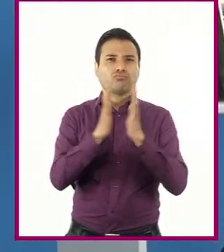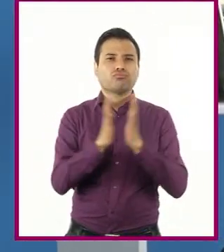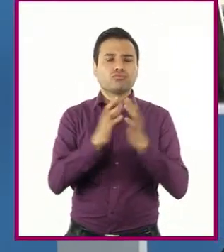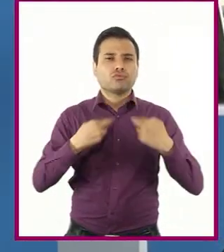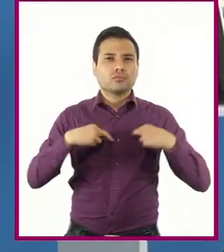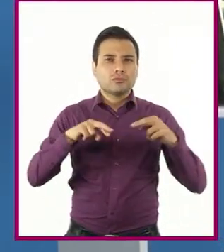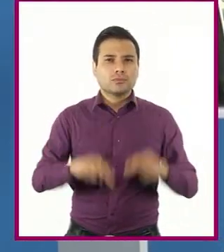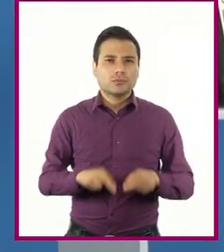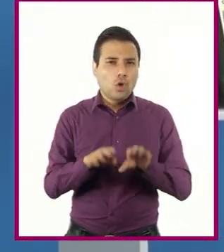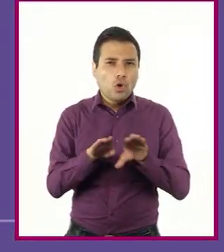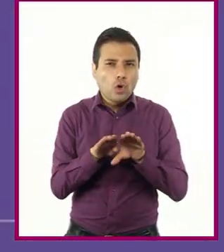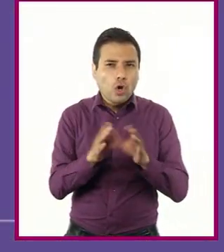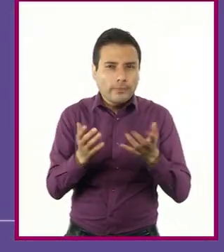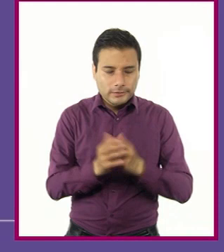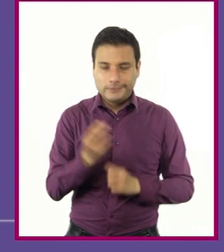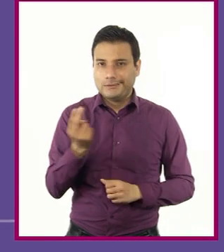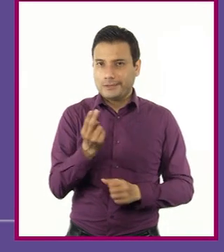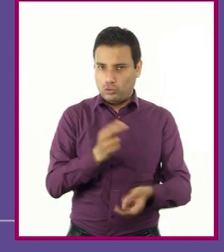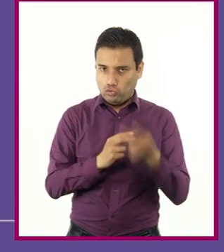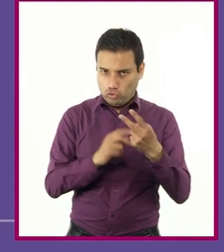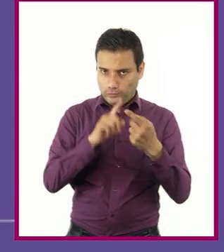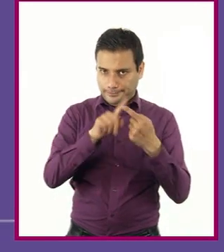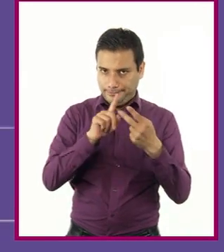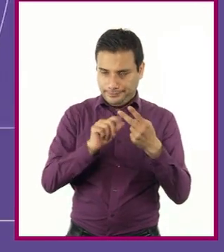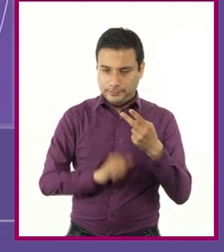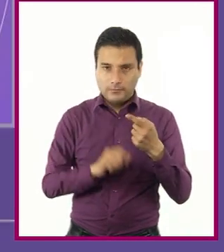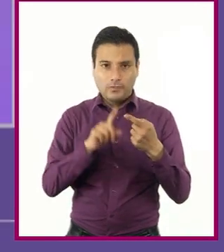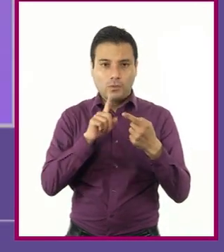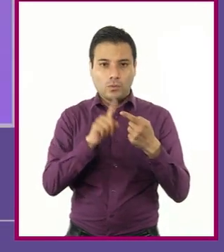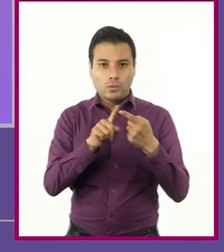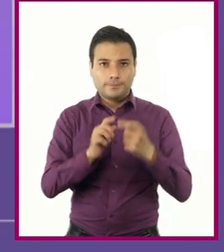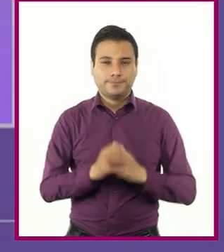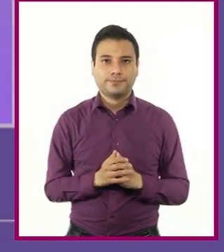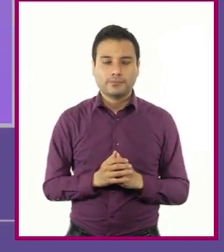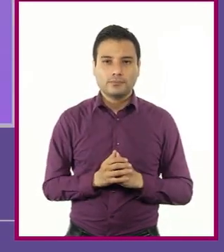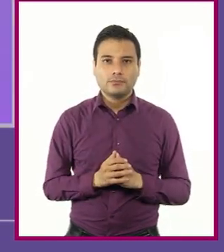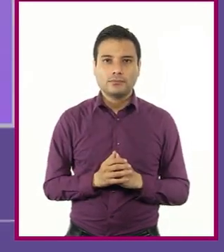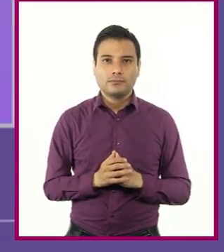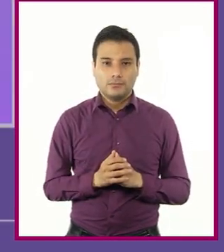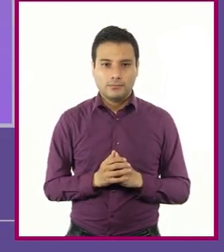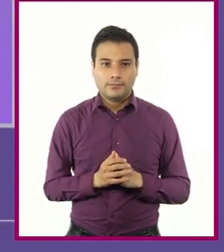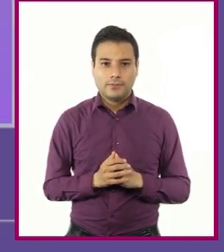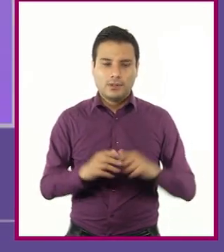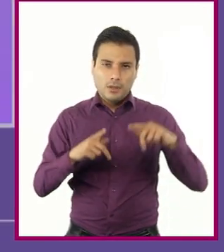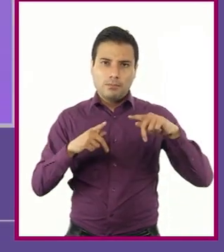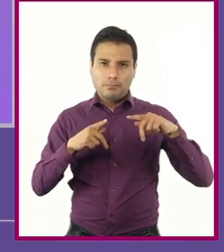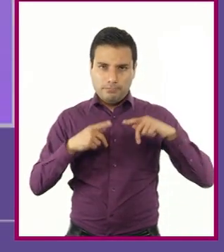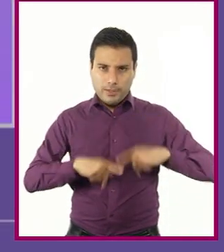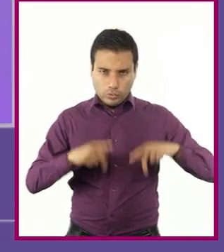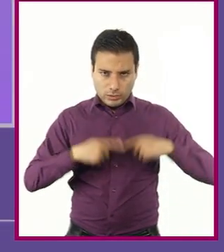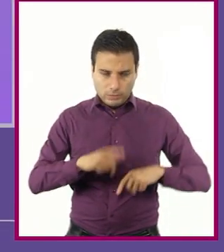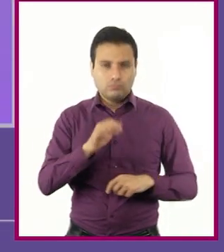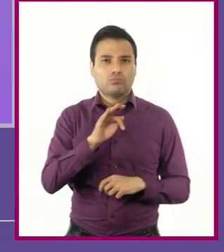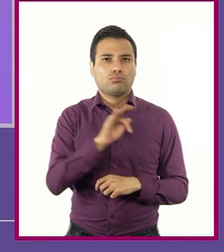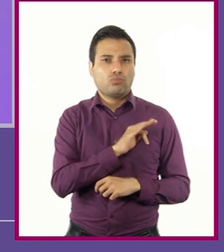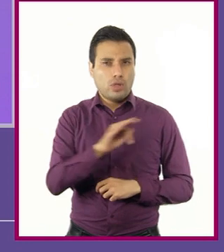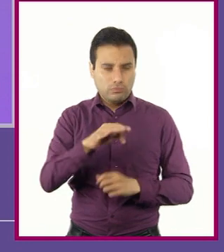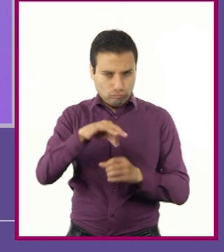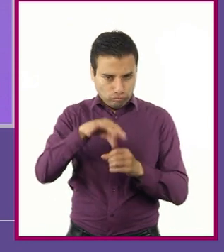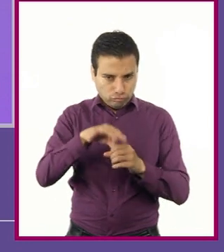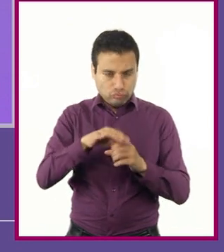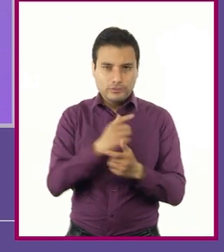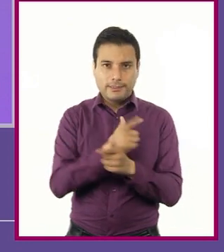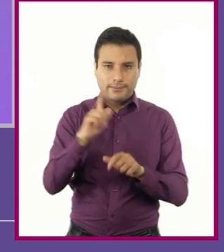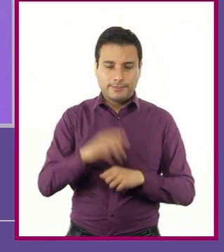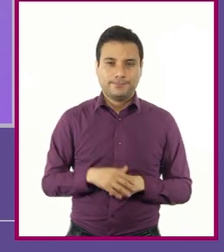2 condiciones. 1. La aplicación del derecho al voto hasta llegar al sufragio universal.